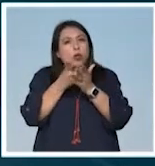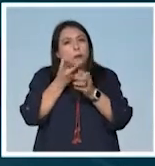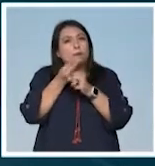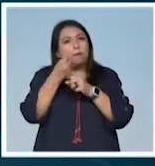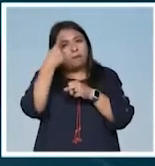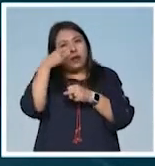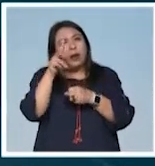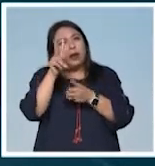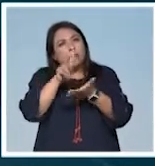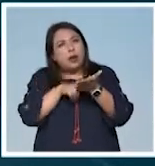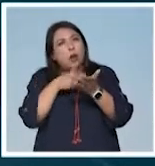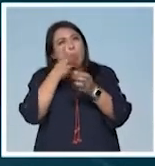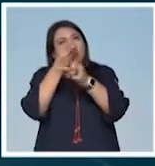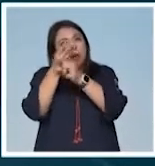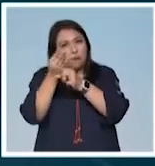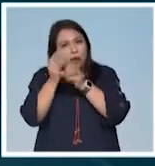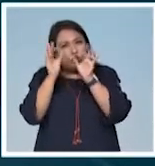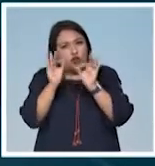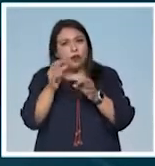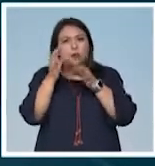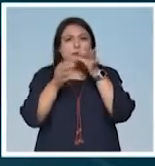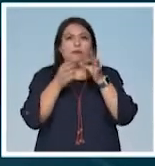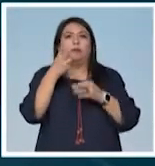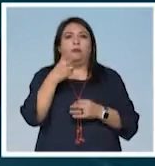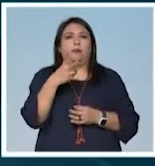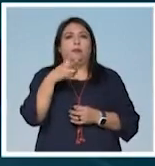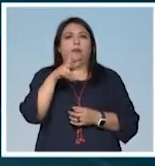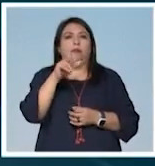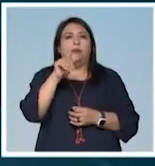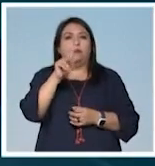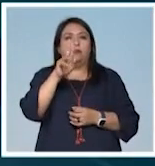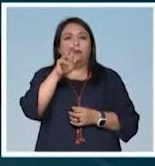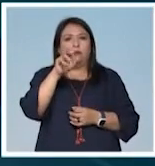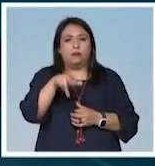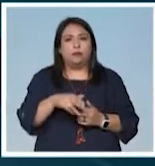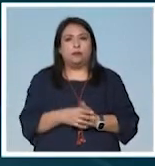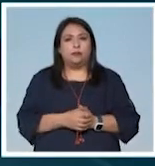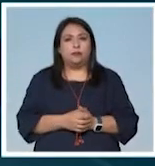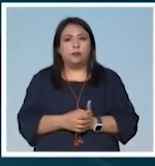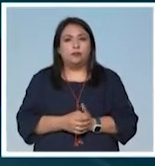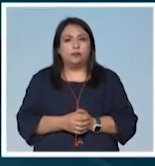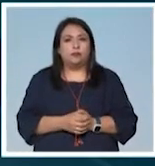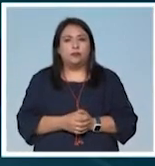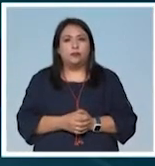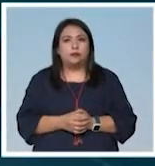para valorarlas y repararlas. Para Noticias 22, Katia León Monterrubio.